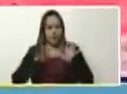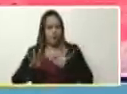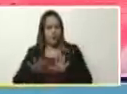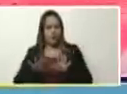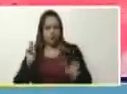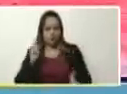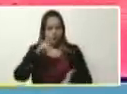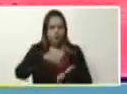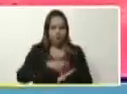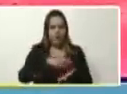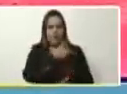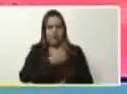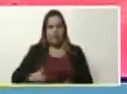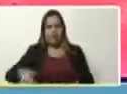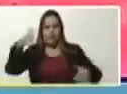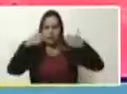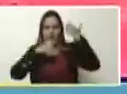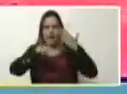comandante Chávez a Miraflores.